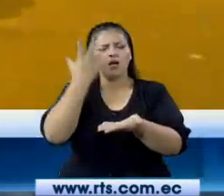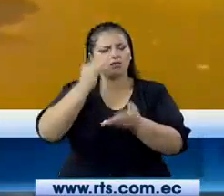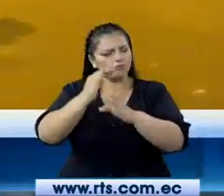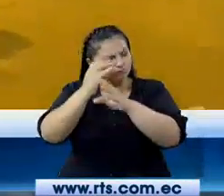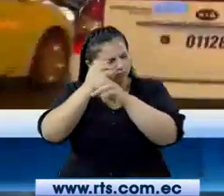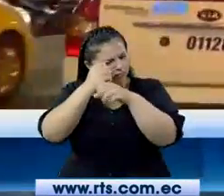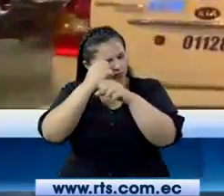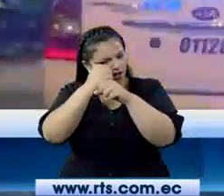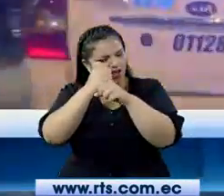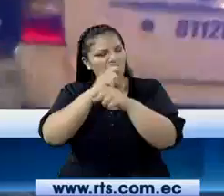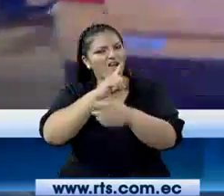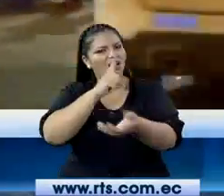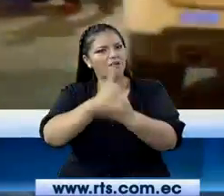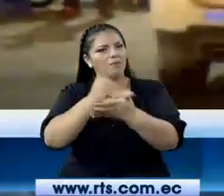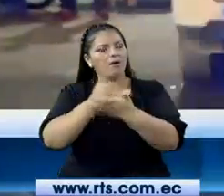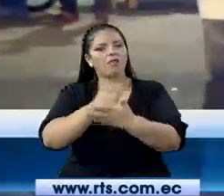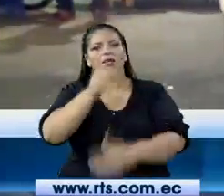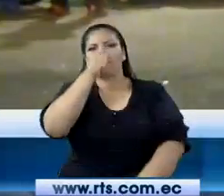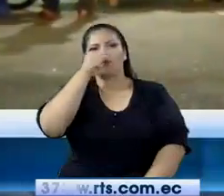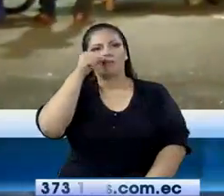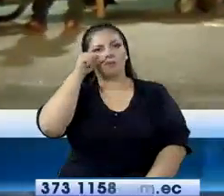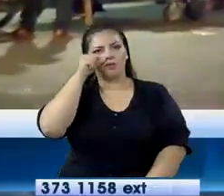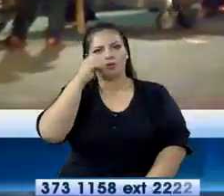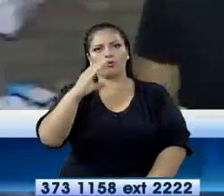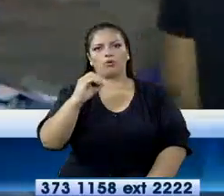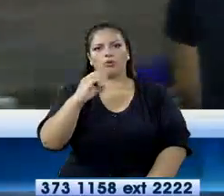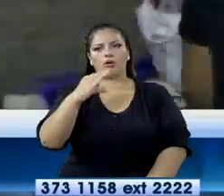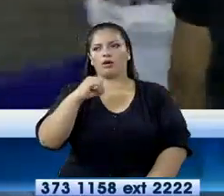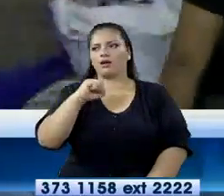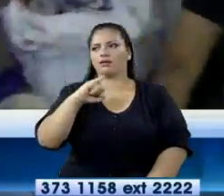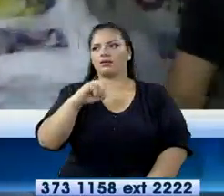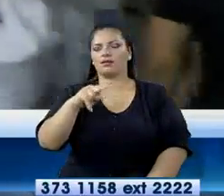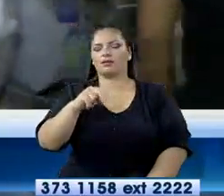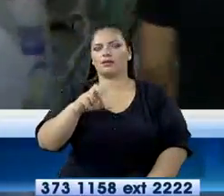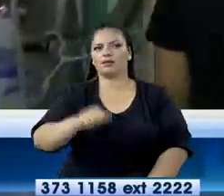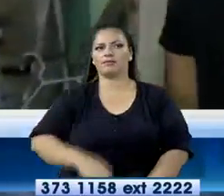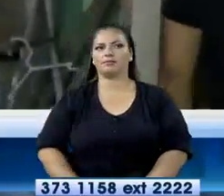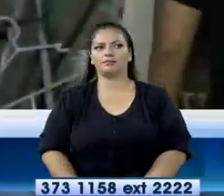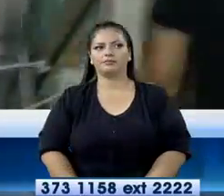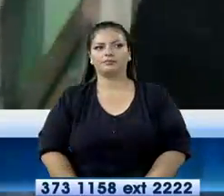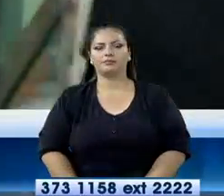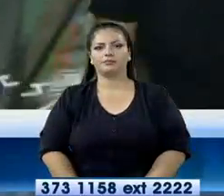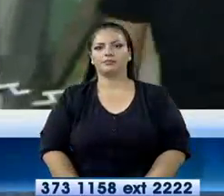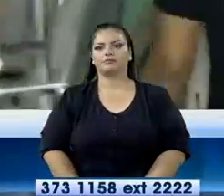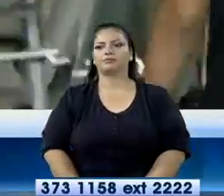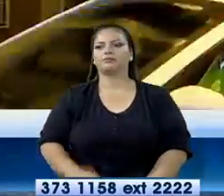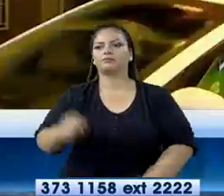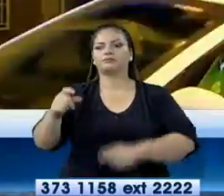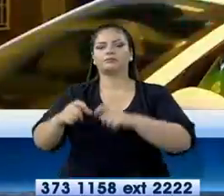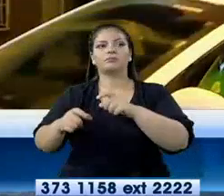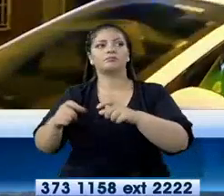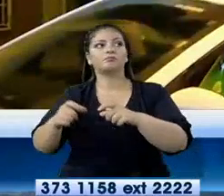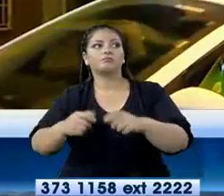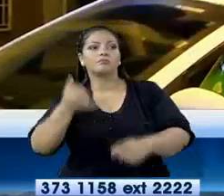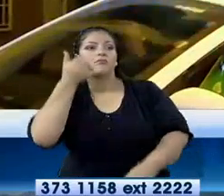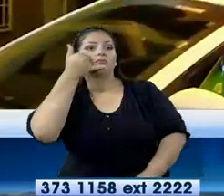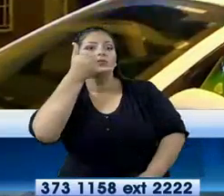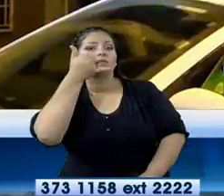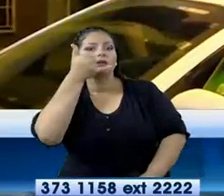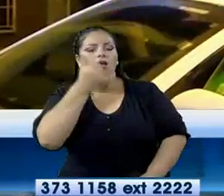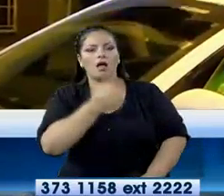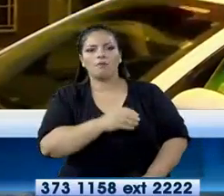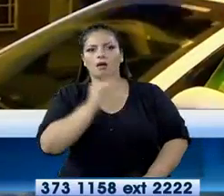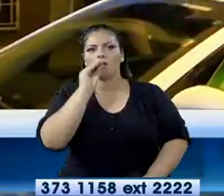pruebas preliminares dio positivo para clorhidrato de cocaína. Mediante una denuncia ciudadana, se habría indicado que posiblemente en este